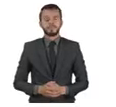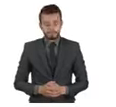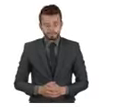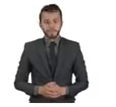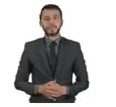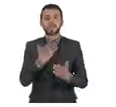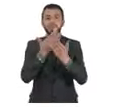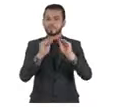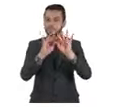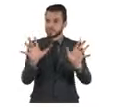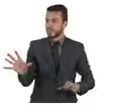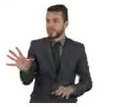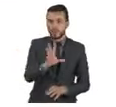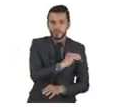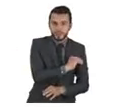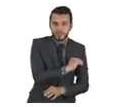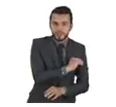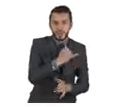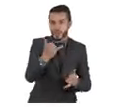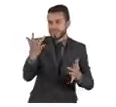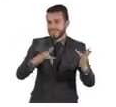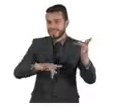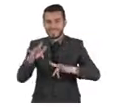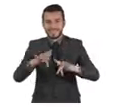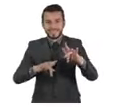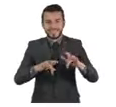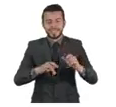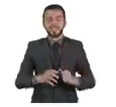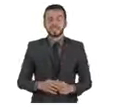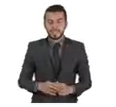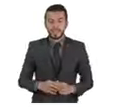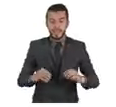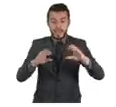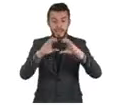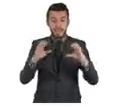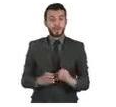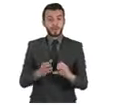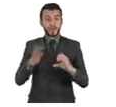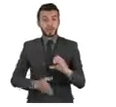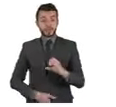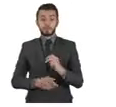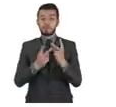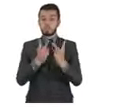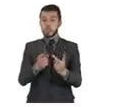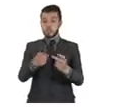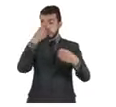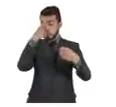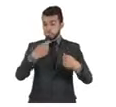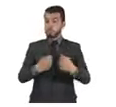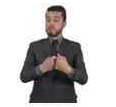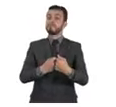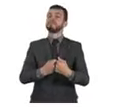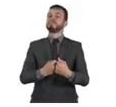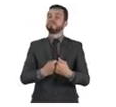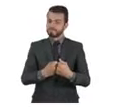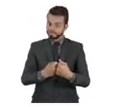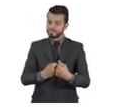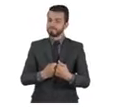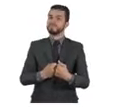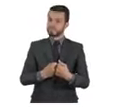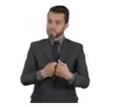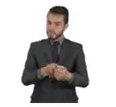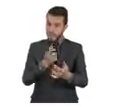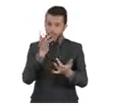Muy buenos días a todas las personas que nos acompañan hoy. Para la Cámara de Comercio, este pacto tiene todo el sentido por nuestros focos de